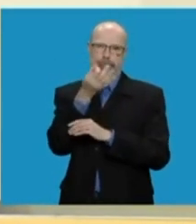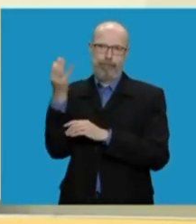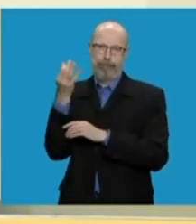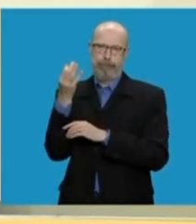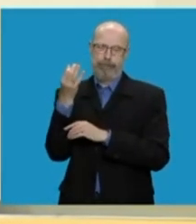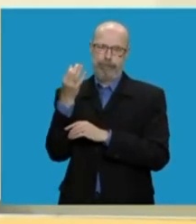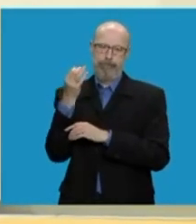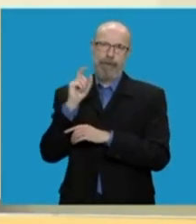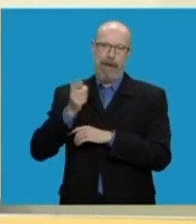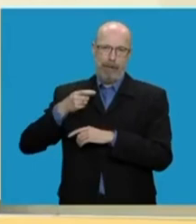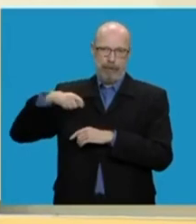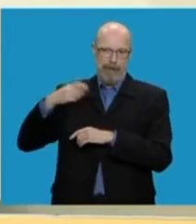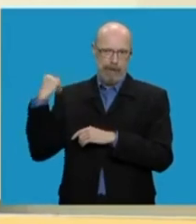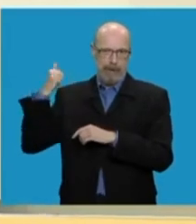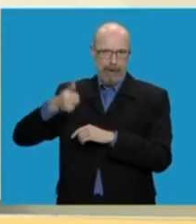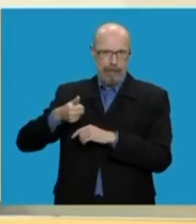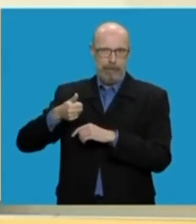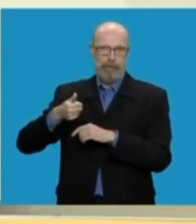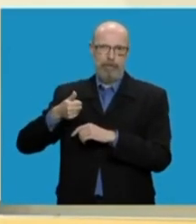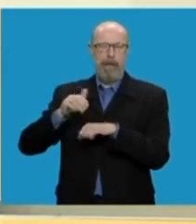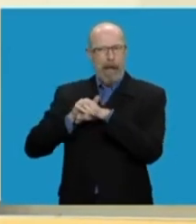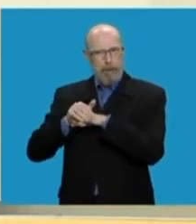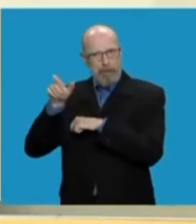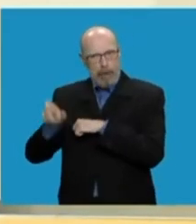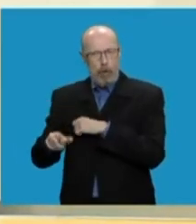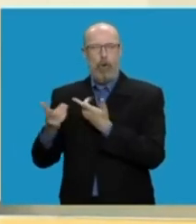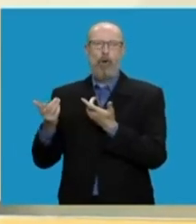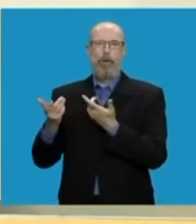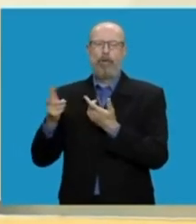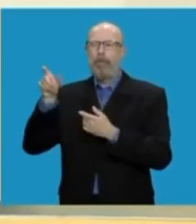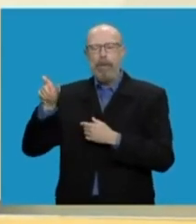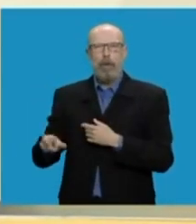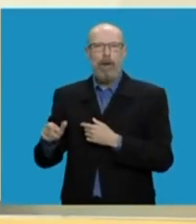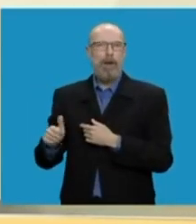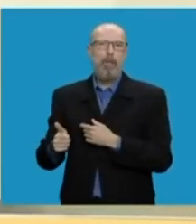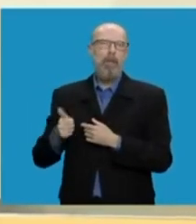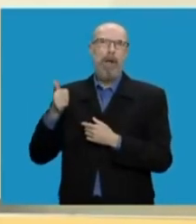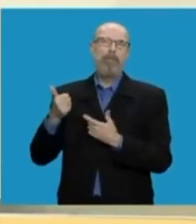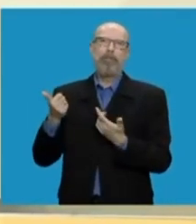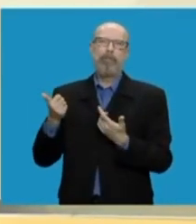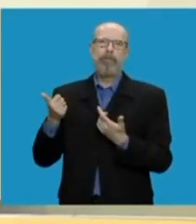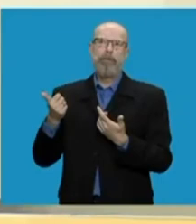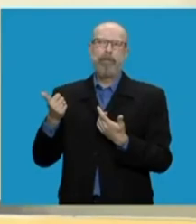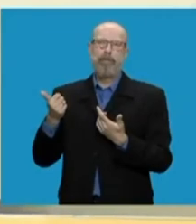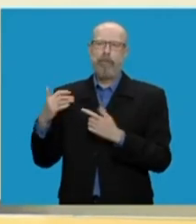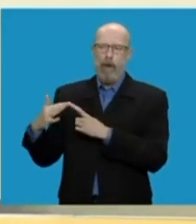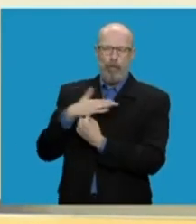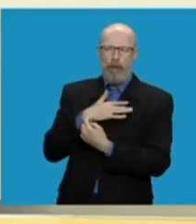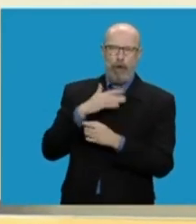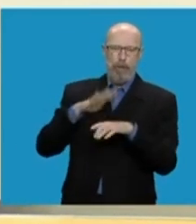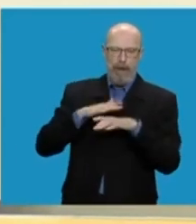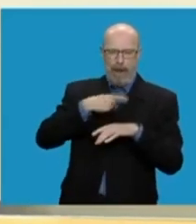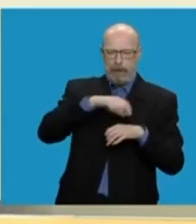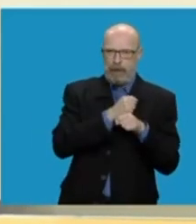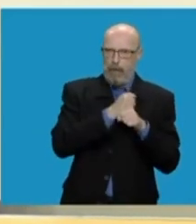antecesor, de mi predecesor, de mi amigo y de una de las personas que más ha influido en mi trayectoria